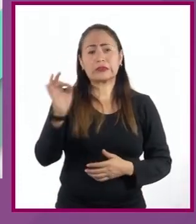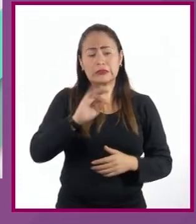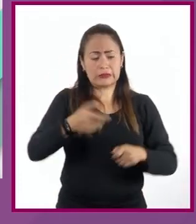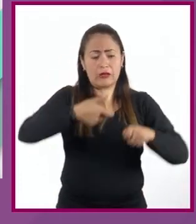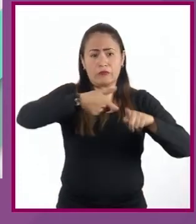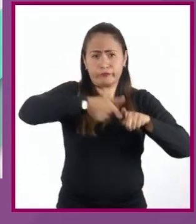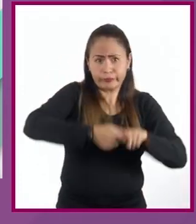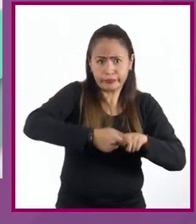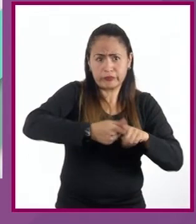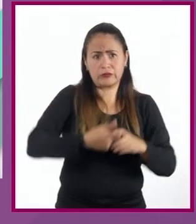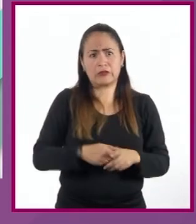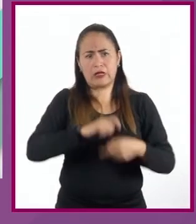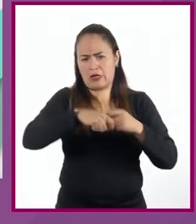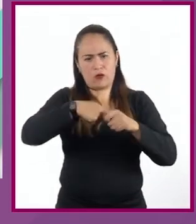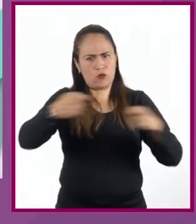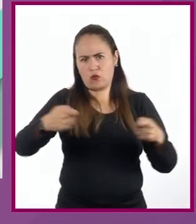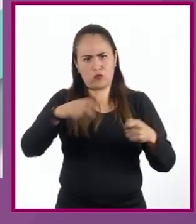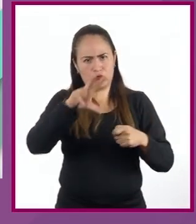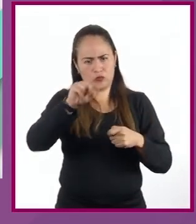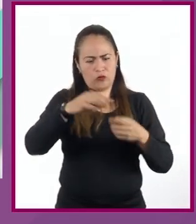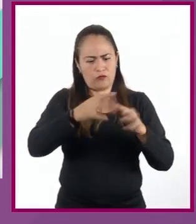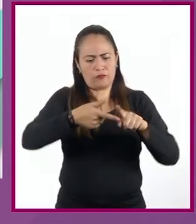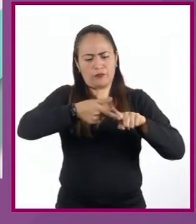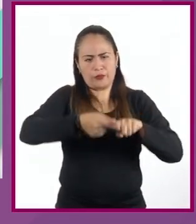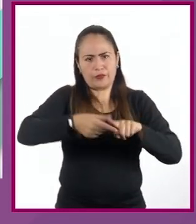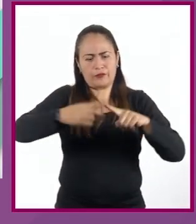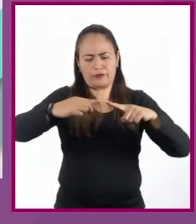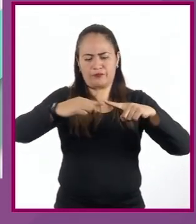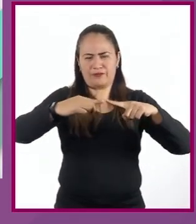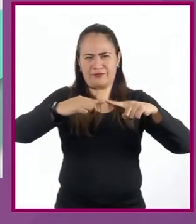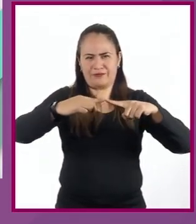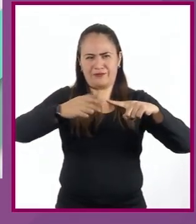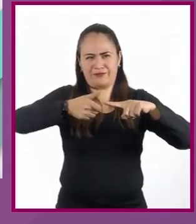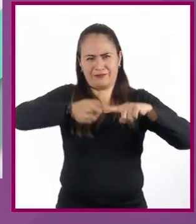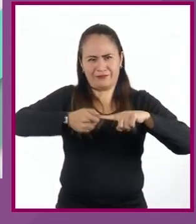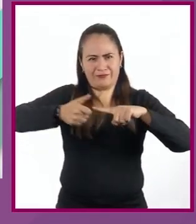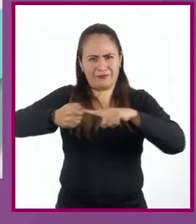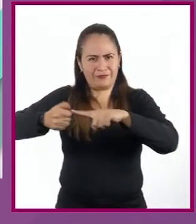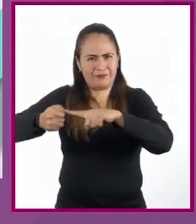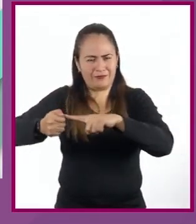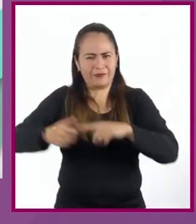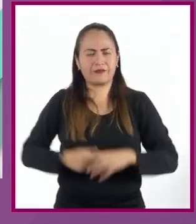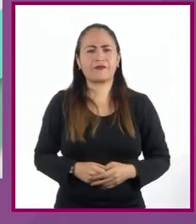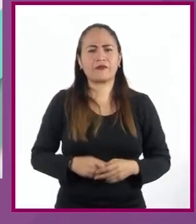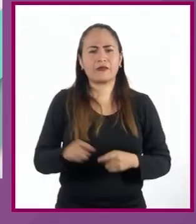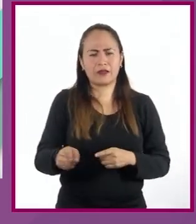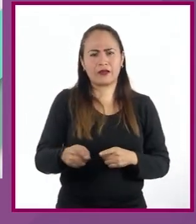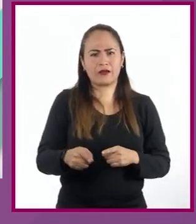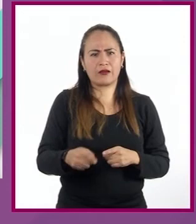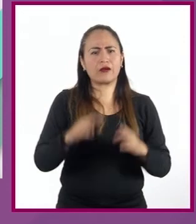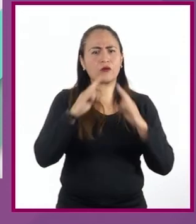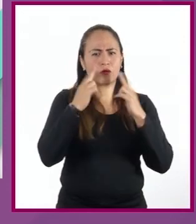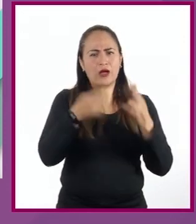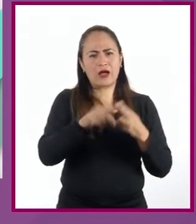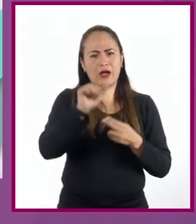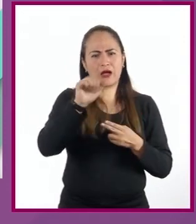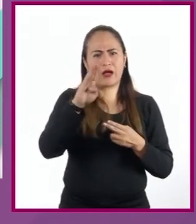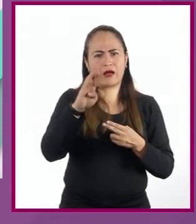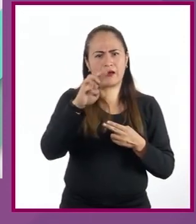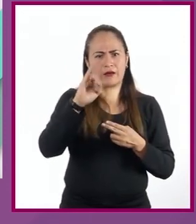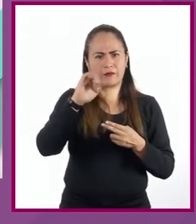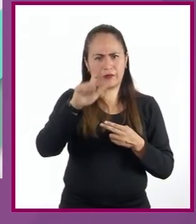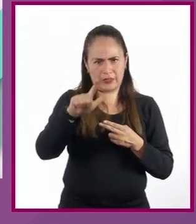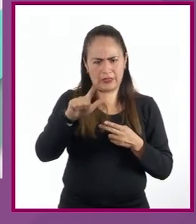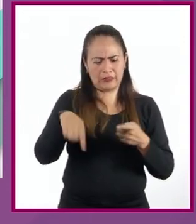grapas y no nudos para unirlas. ¿Cuál es la diferencia de medida entre la cuerda de Abril y la cuerda de